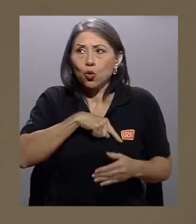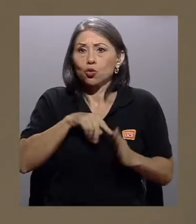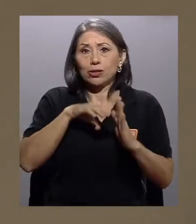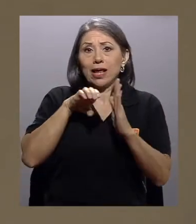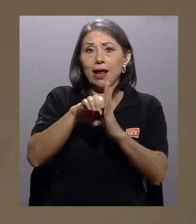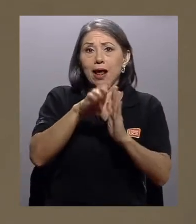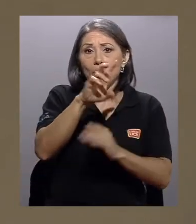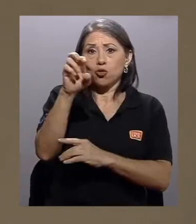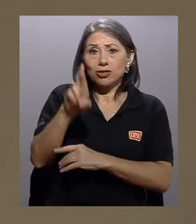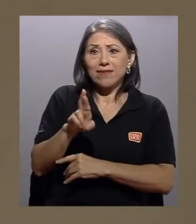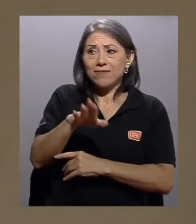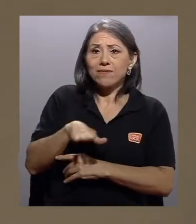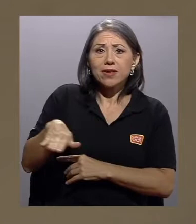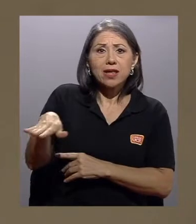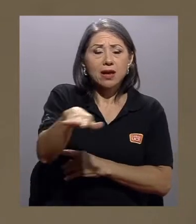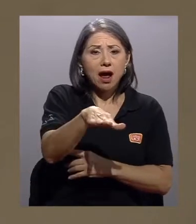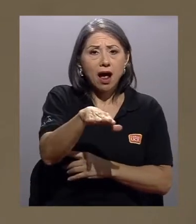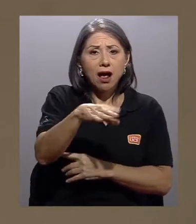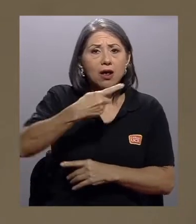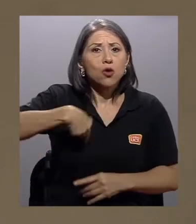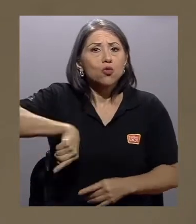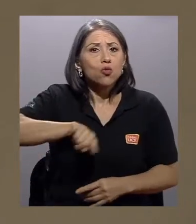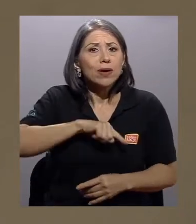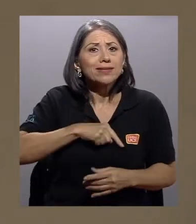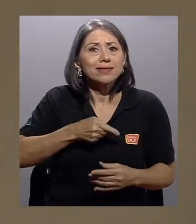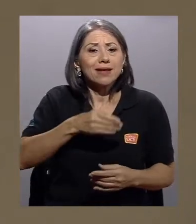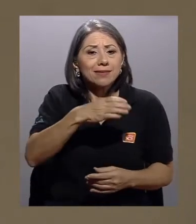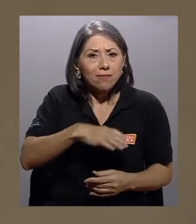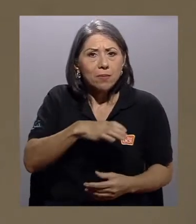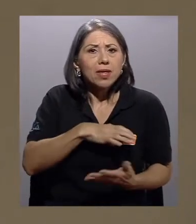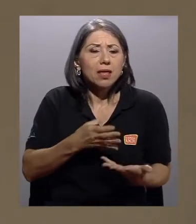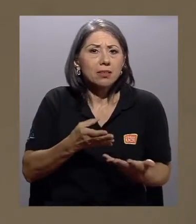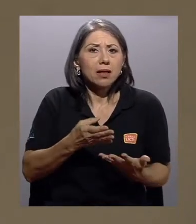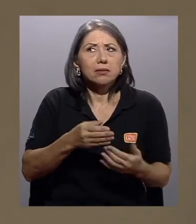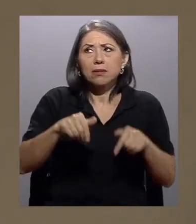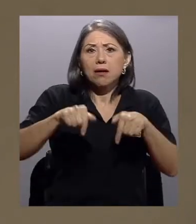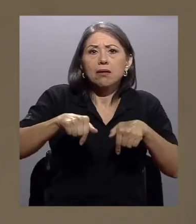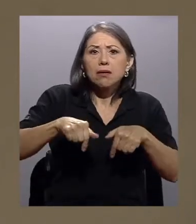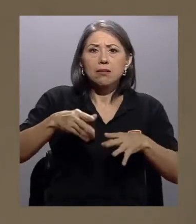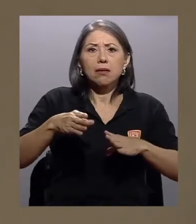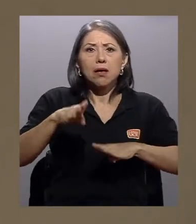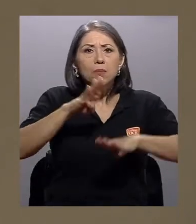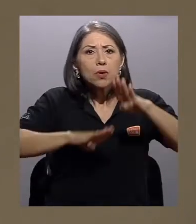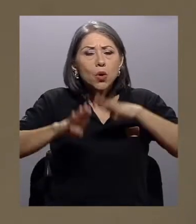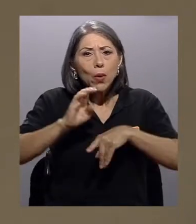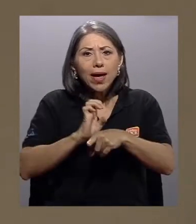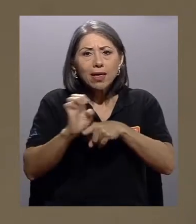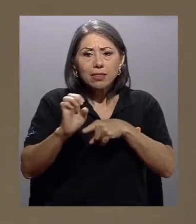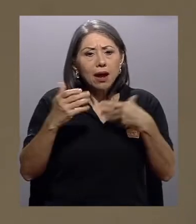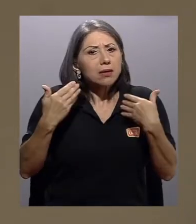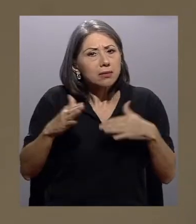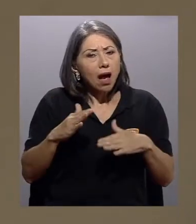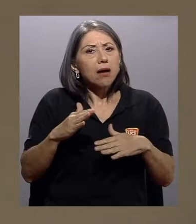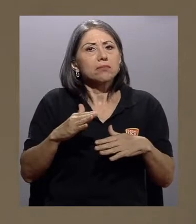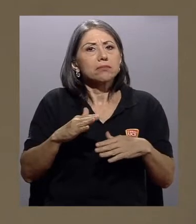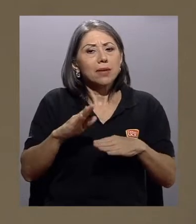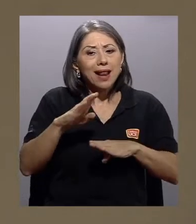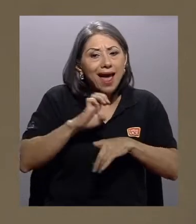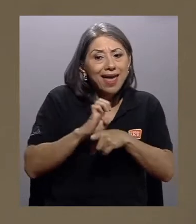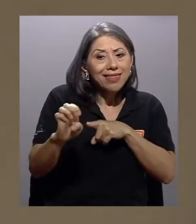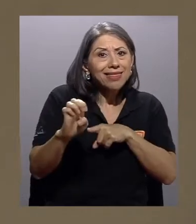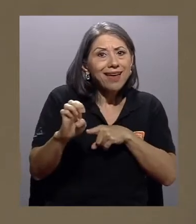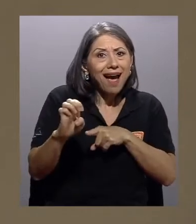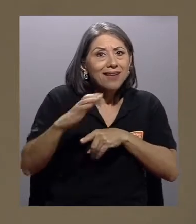tenemos, considerando un país como Costa Rica, donde la bioética ha venido abriéndose paso, pero